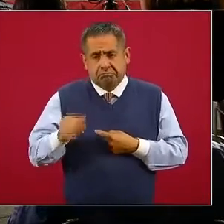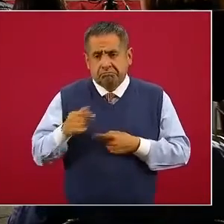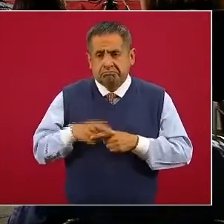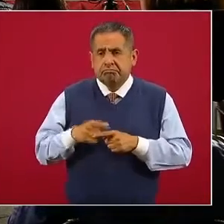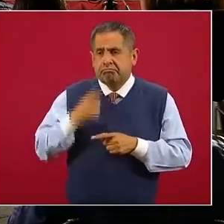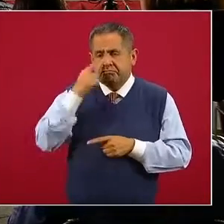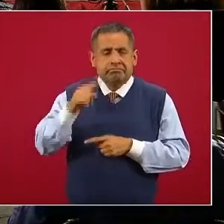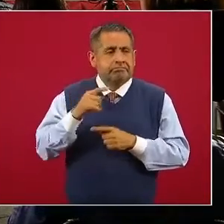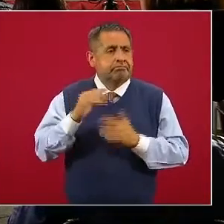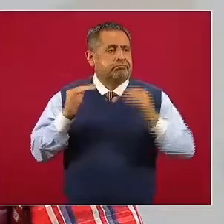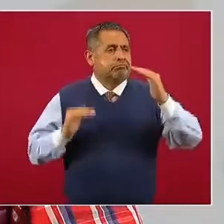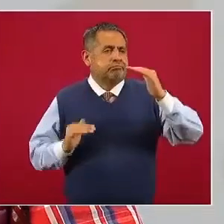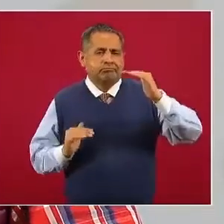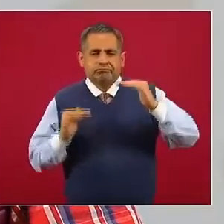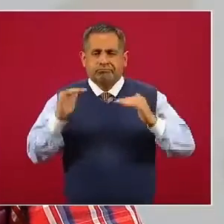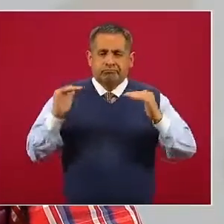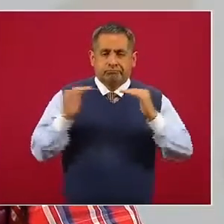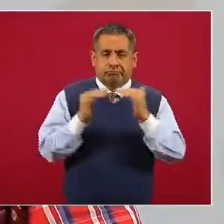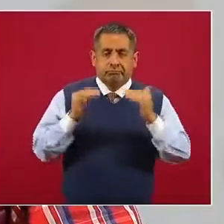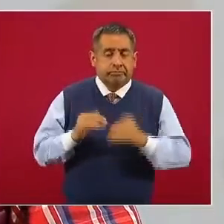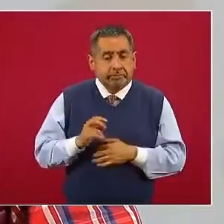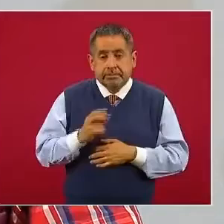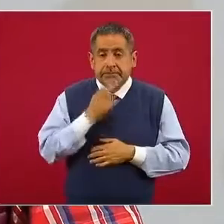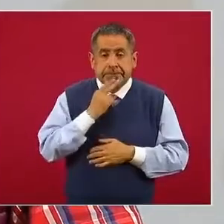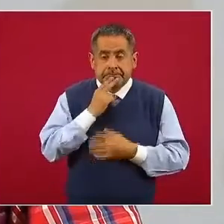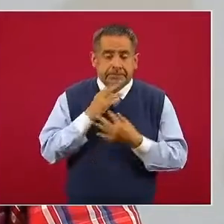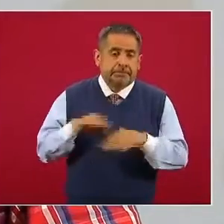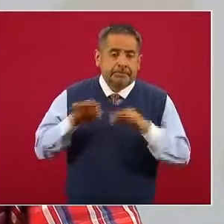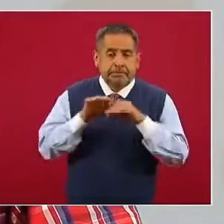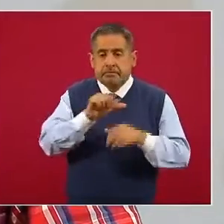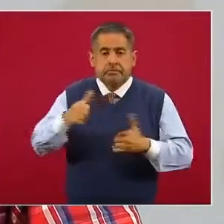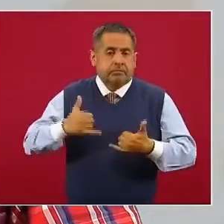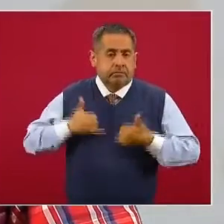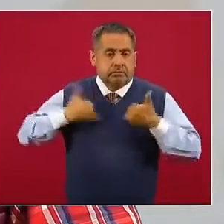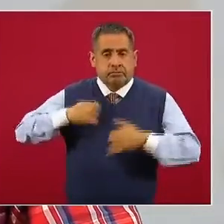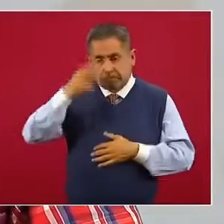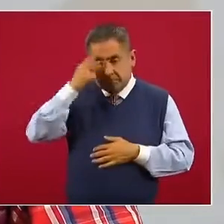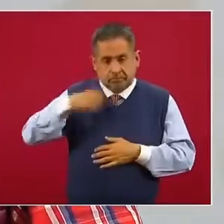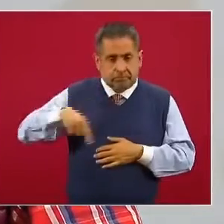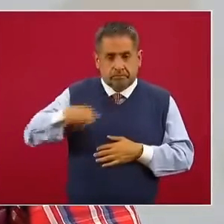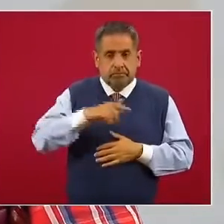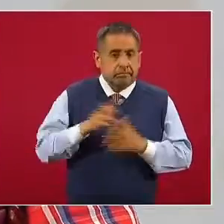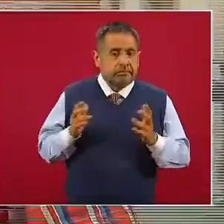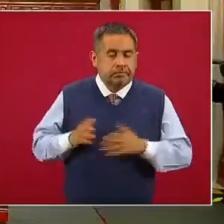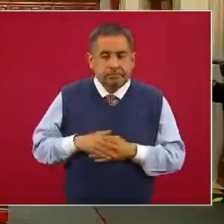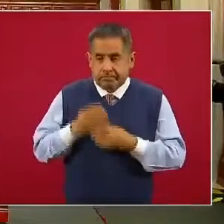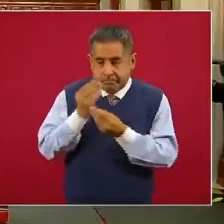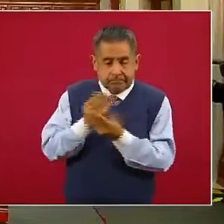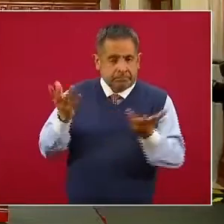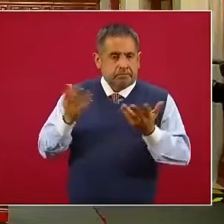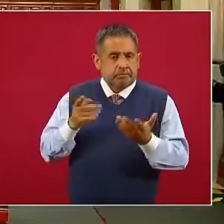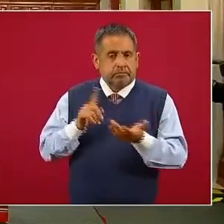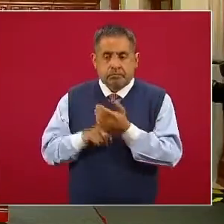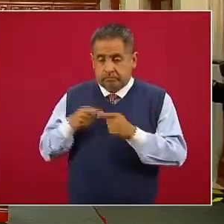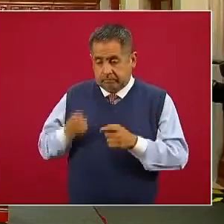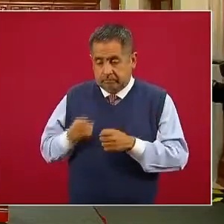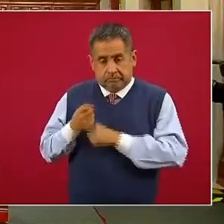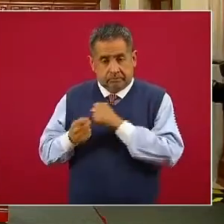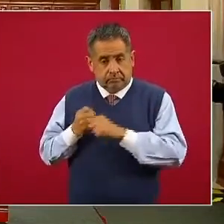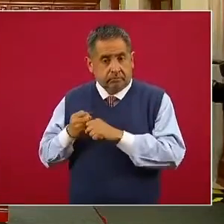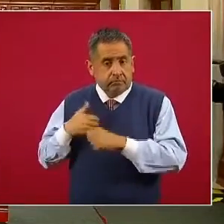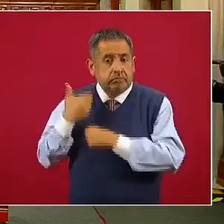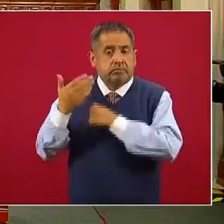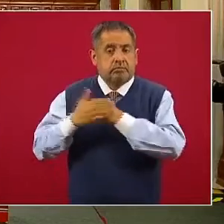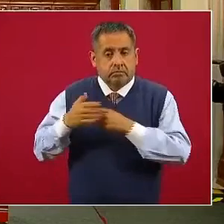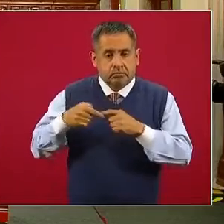reducir brechas de desigualdad, pero también es una herramienta muy importante para las juventudes de México. Entonces, pues compartirles que y el próximo año